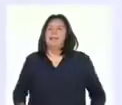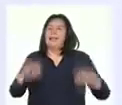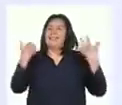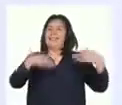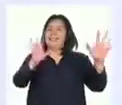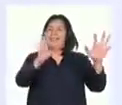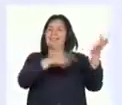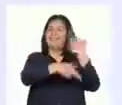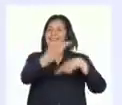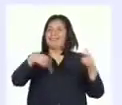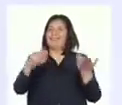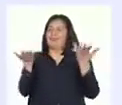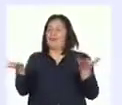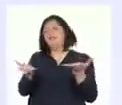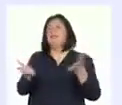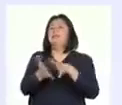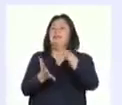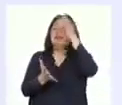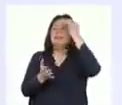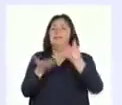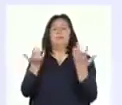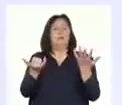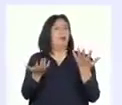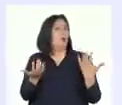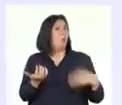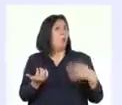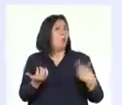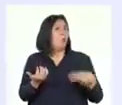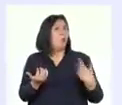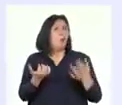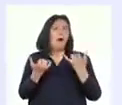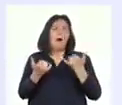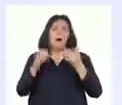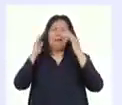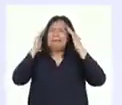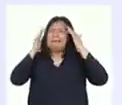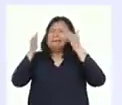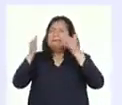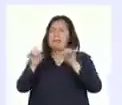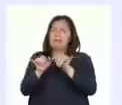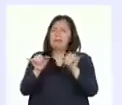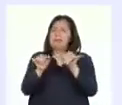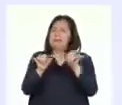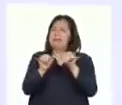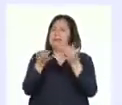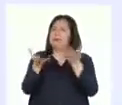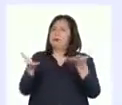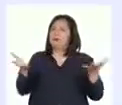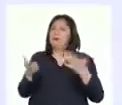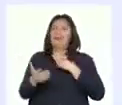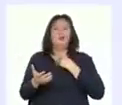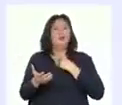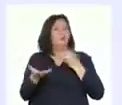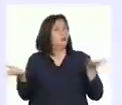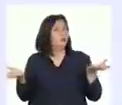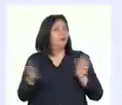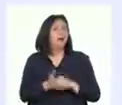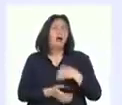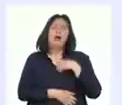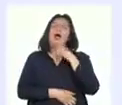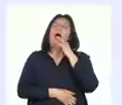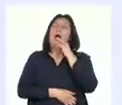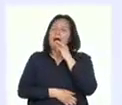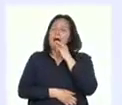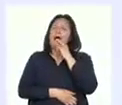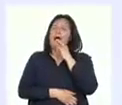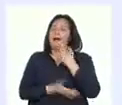Ya estamos de vuelta en Aprendo en Casa. El día de hoy estamos dedicados a medir nuestros objetos favoritos. Descubrimos